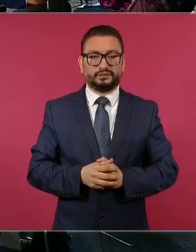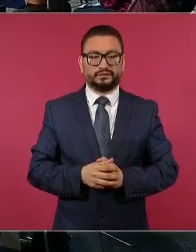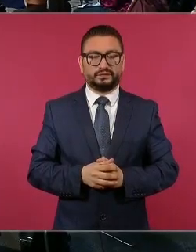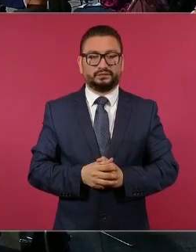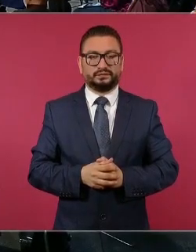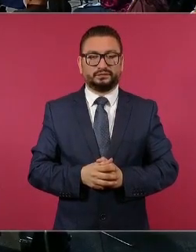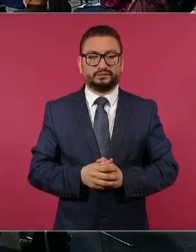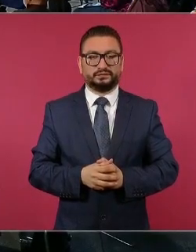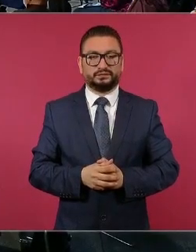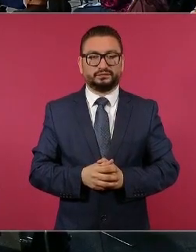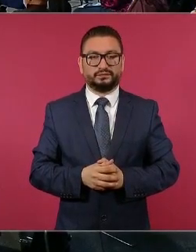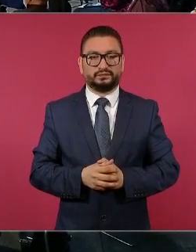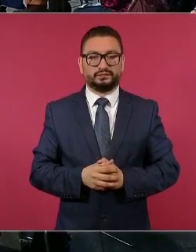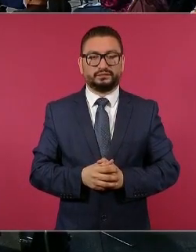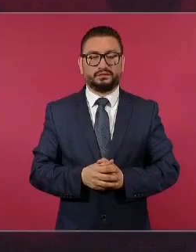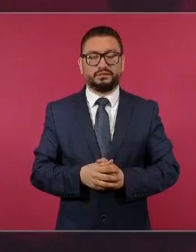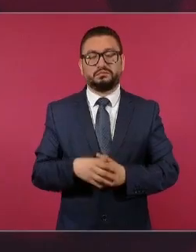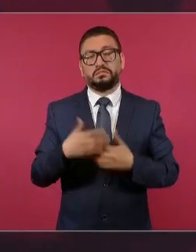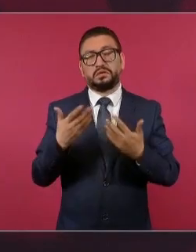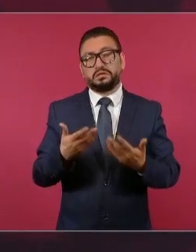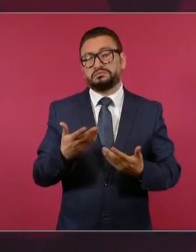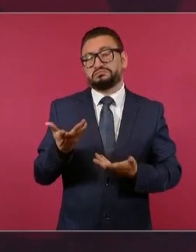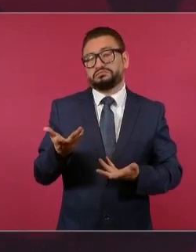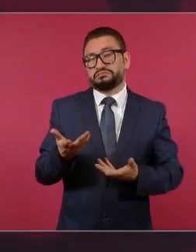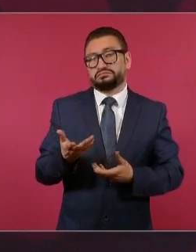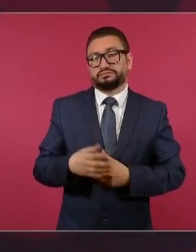presidente? Pues